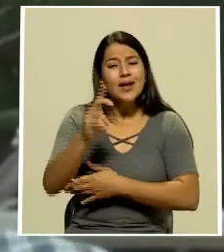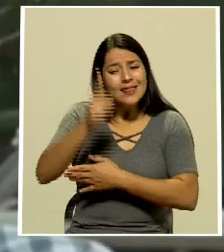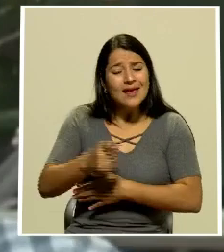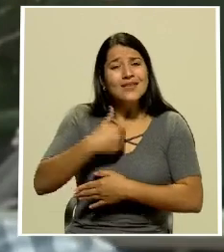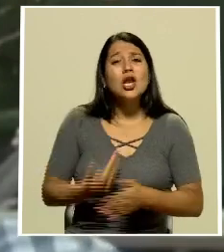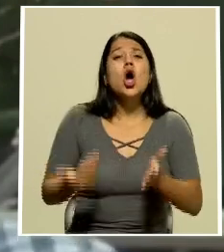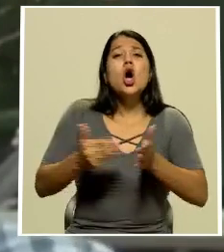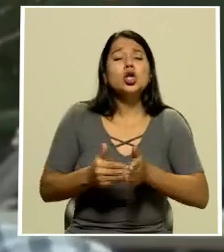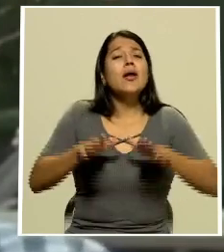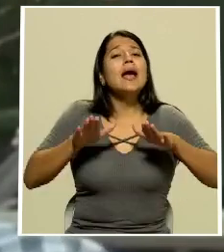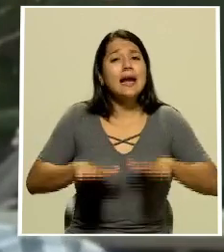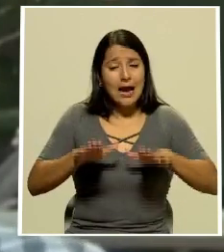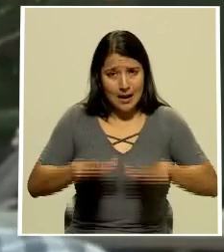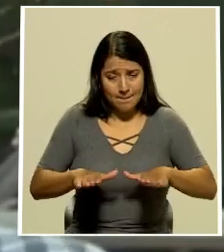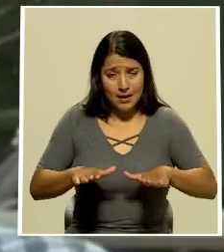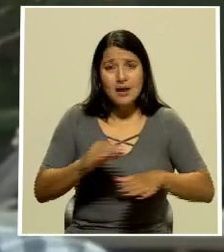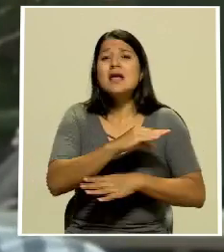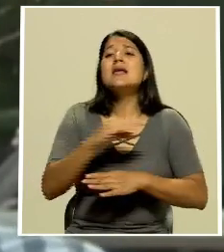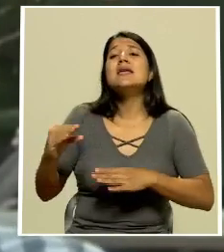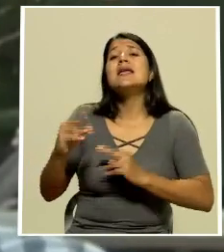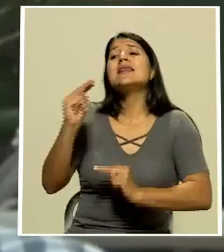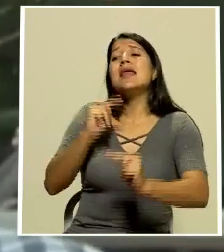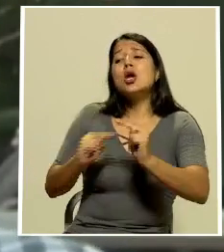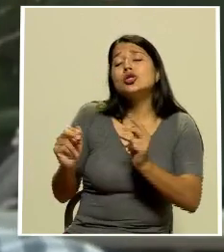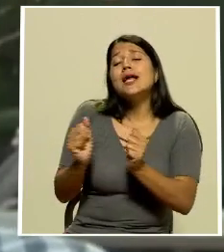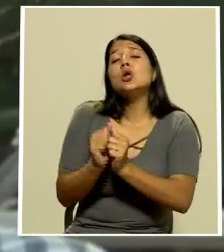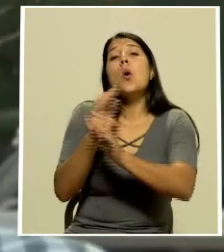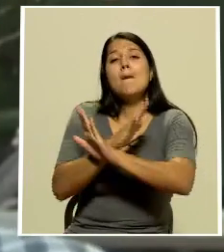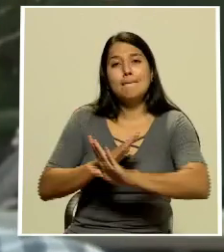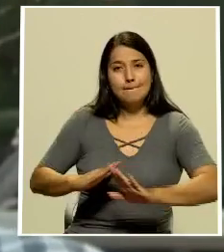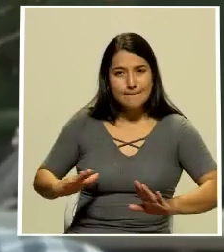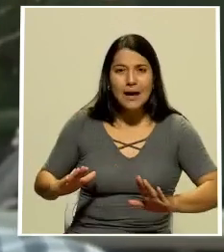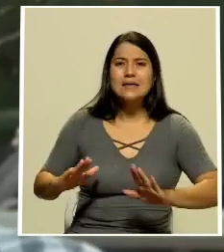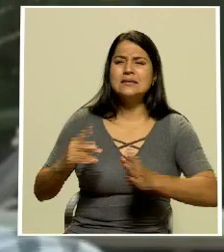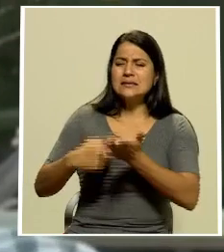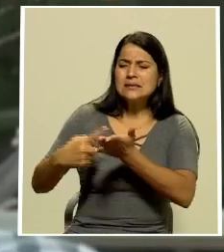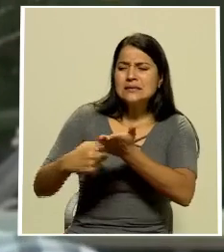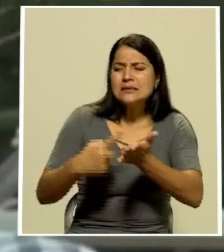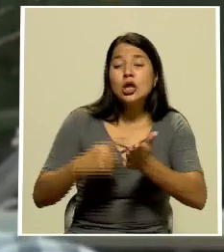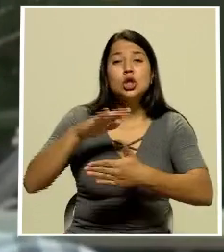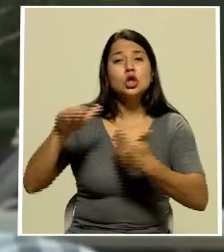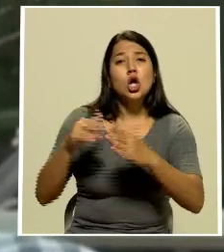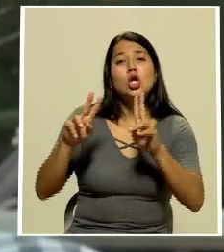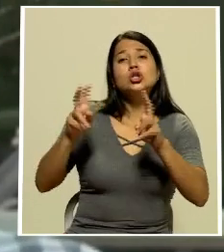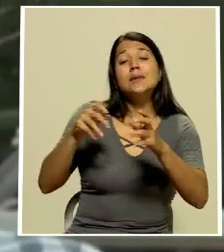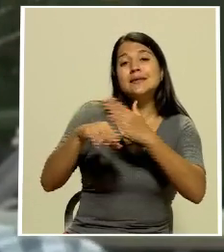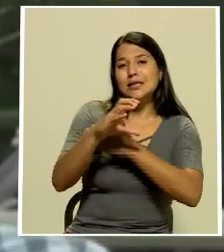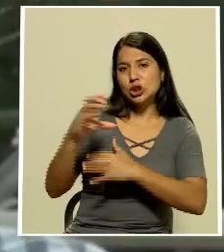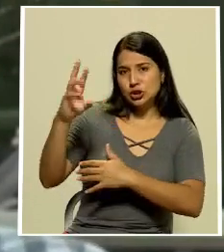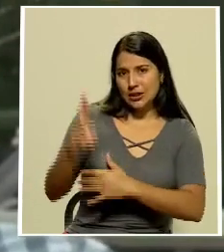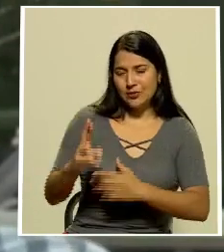reflexionar serenamente sobre lo que ocurre en todos los ámbitos de la vida nacional.